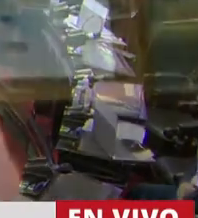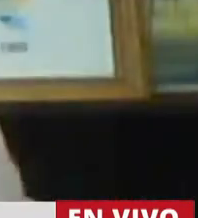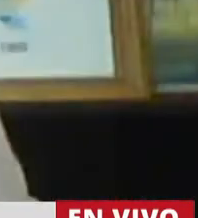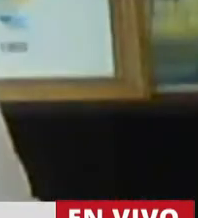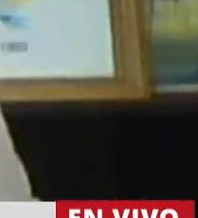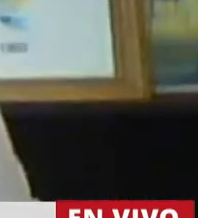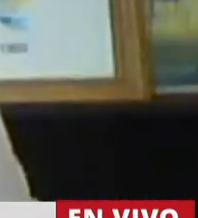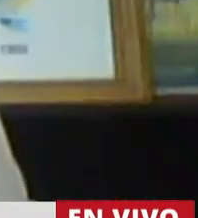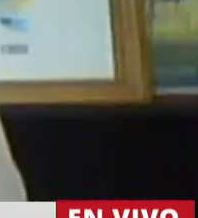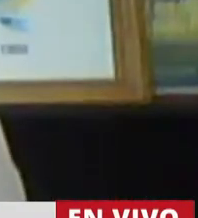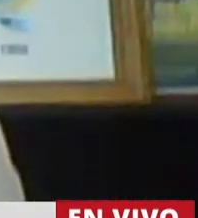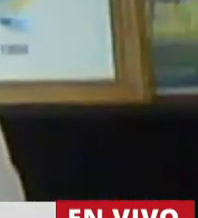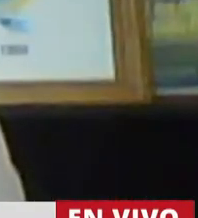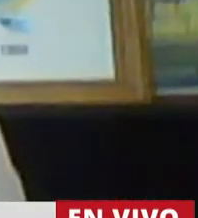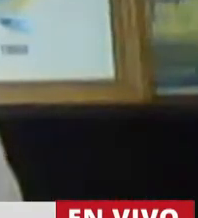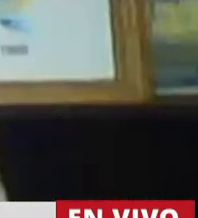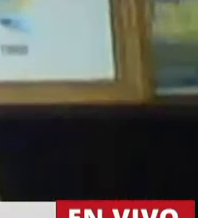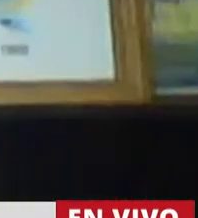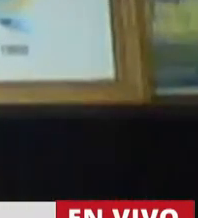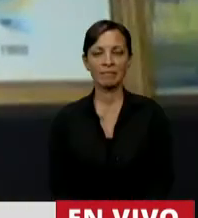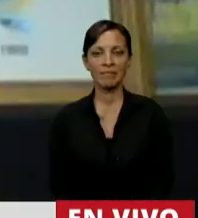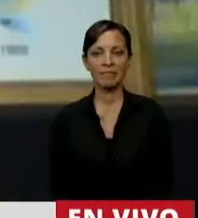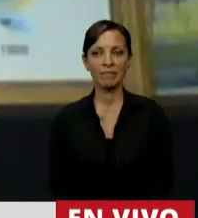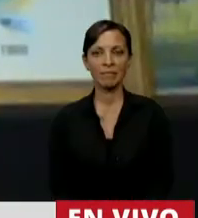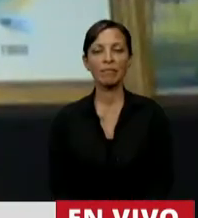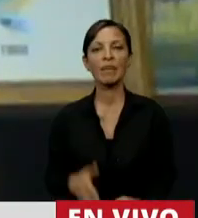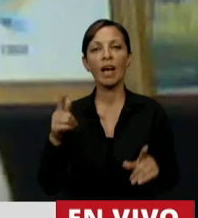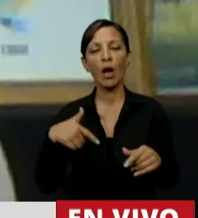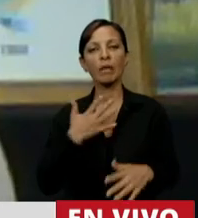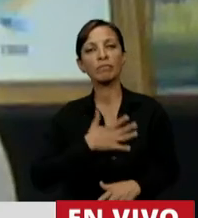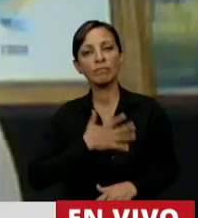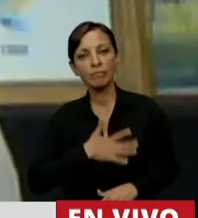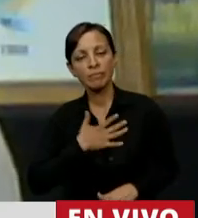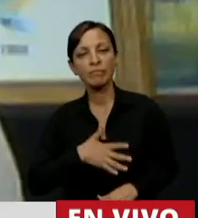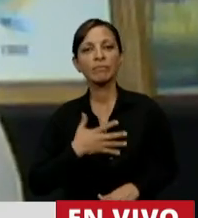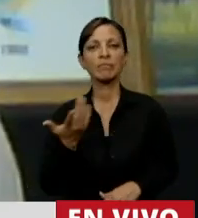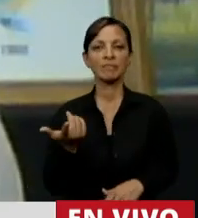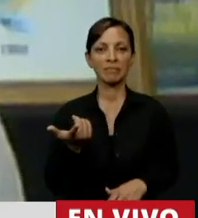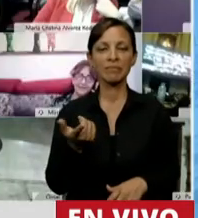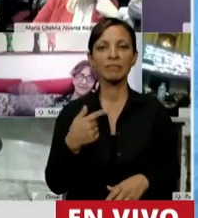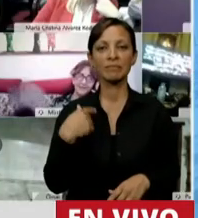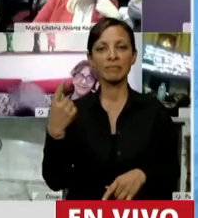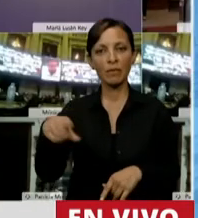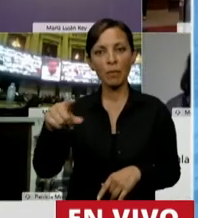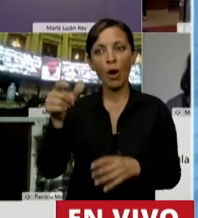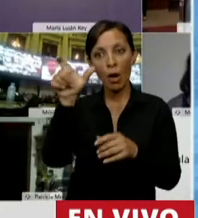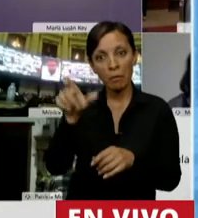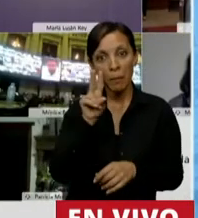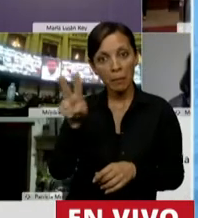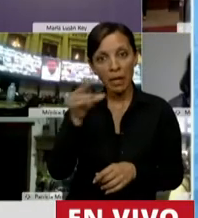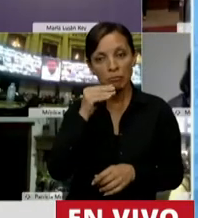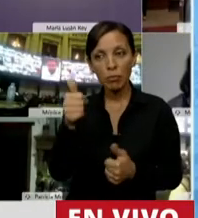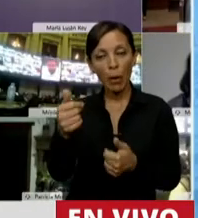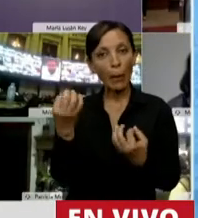Bueno, un gusto verlo presidiendo la sesión, una gran alegría que se encuentre bien